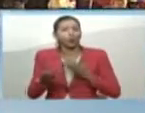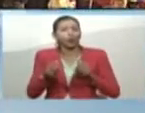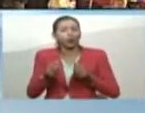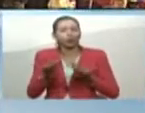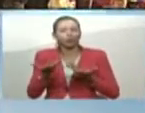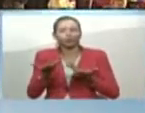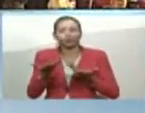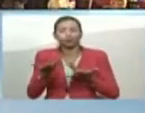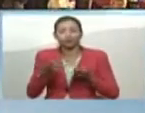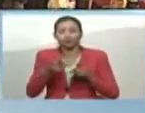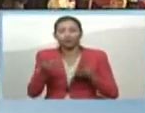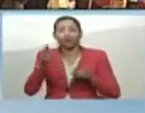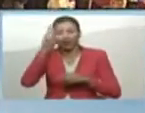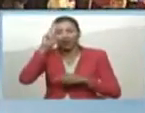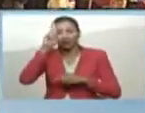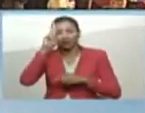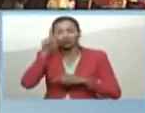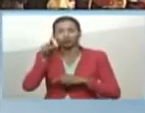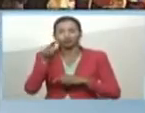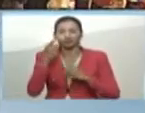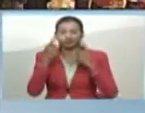Ustedes tienen absoluta razón, fíjense.